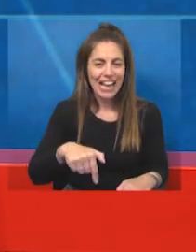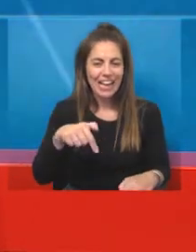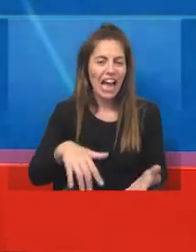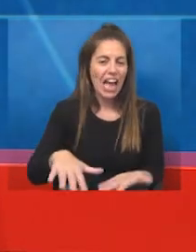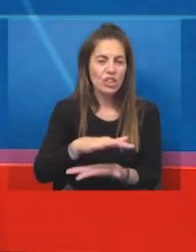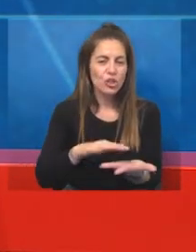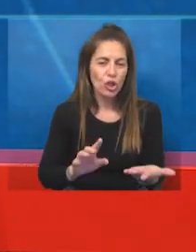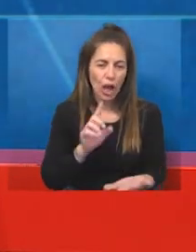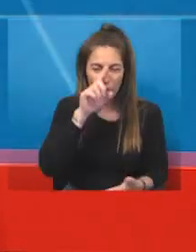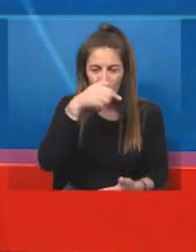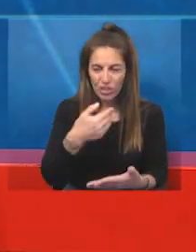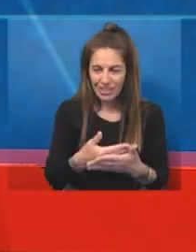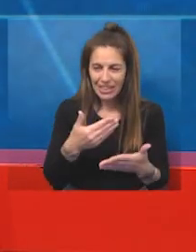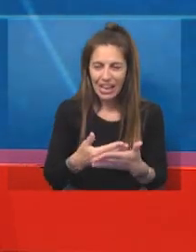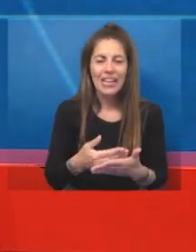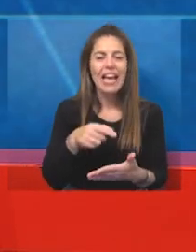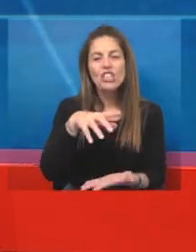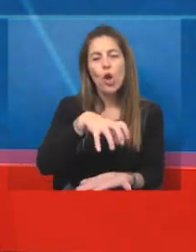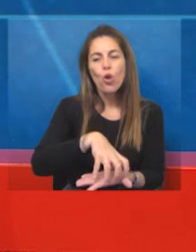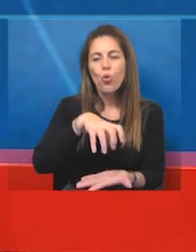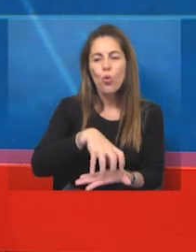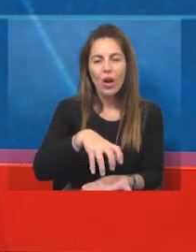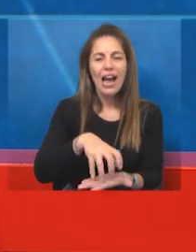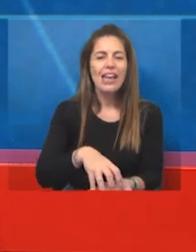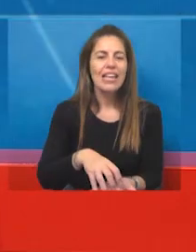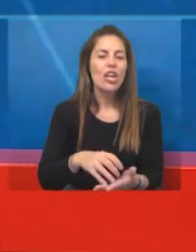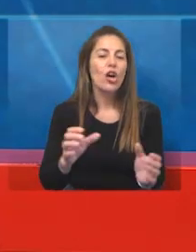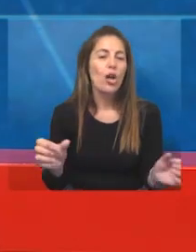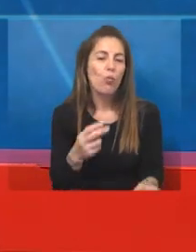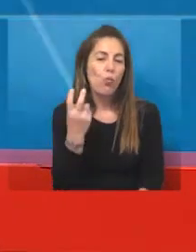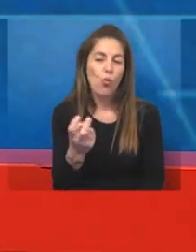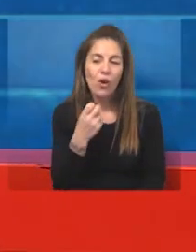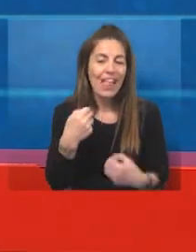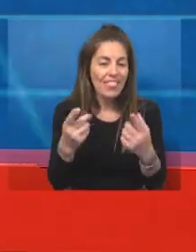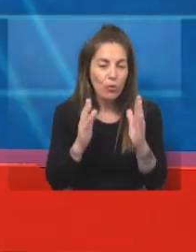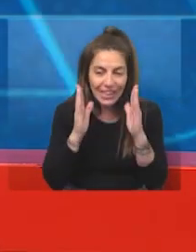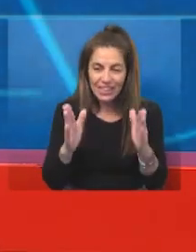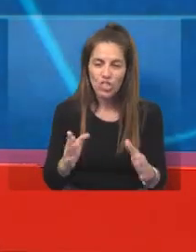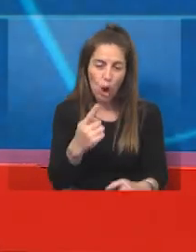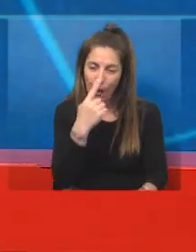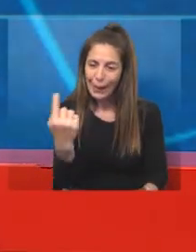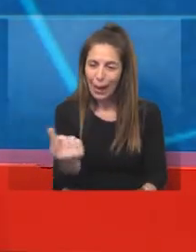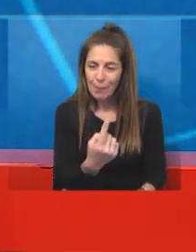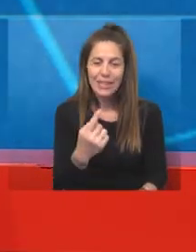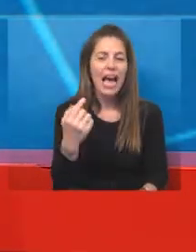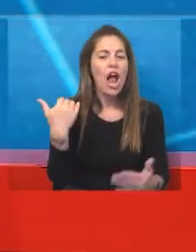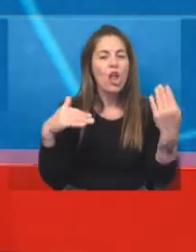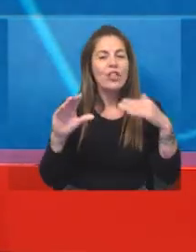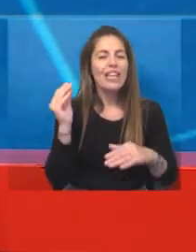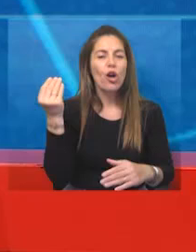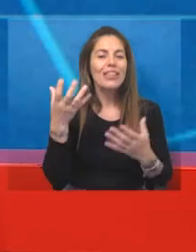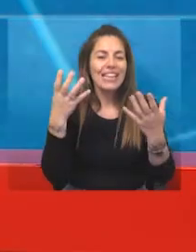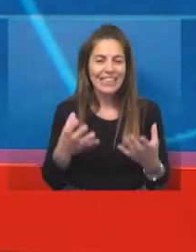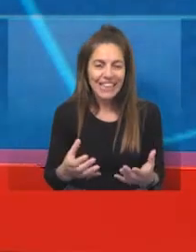zona metropolitana que van a ser dispositivos este que lo que procurarán es dar una atención inmediata a aquellos adolescentes y jóvenes que